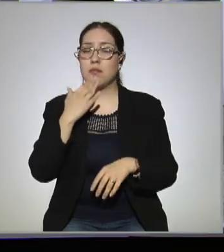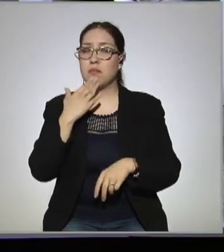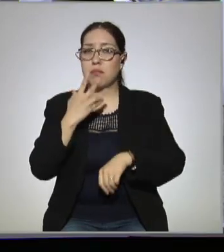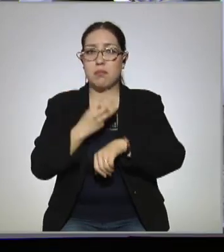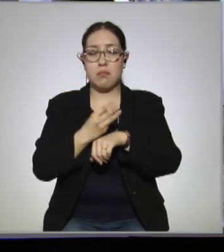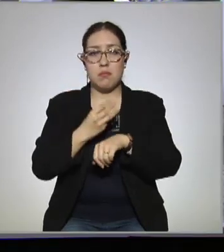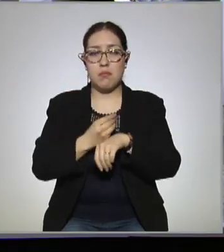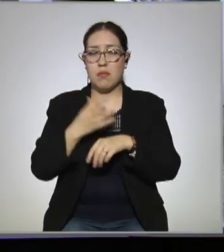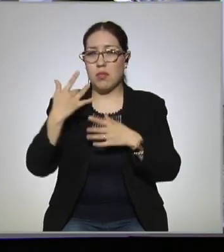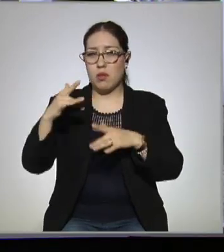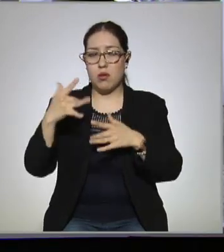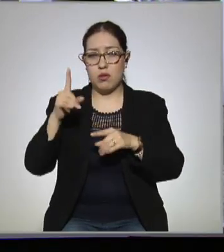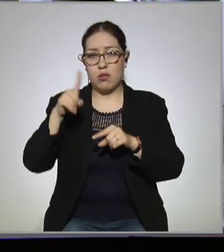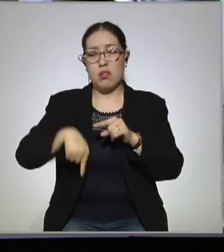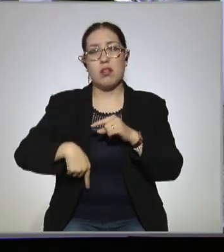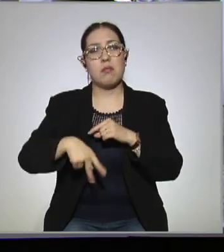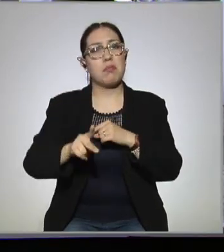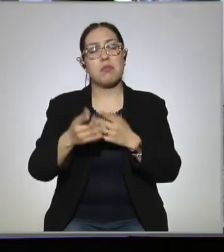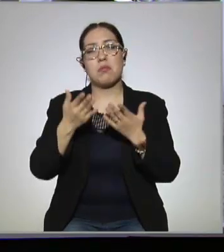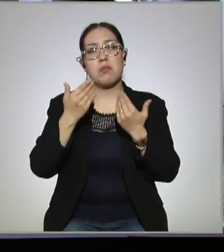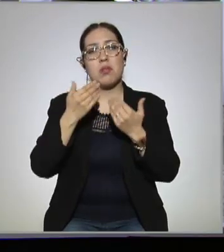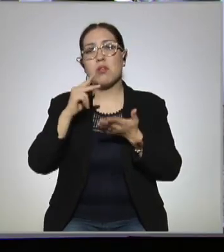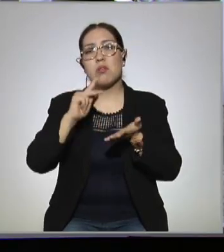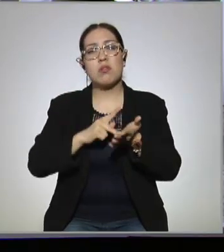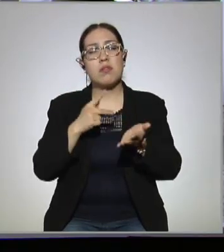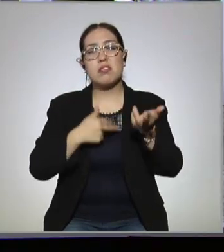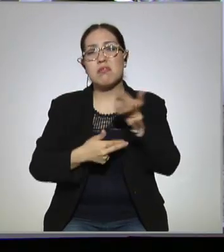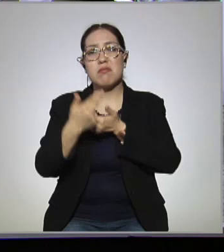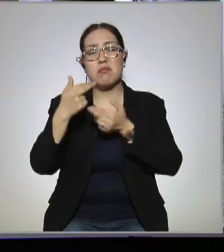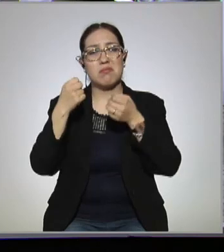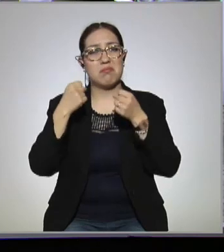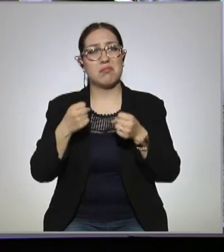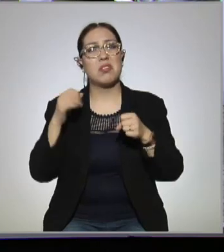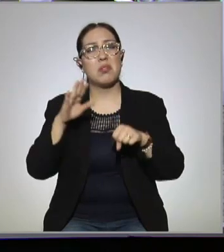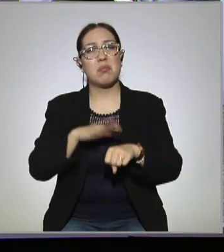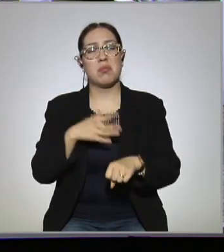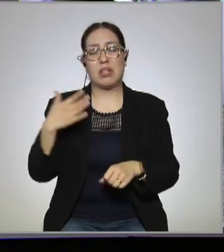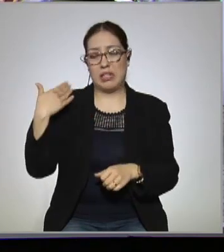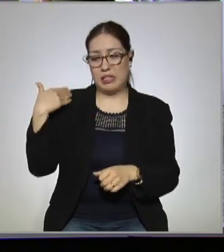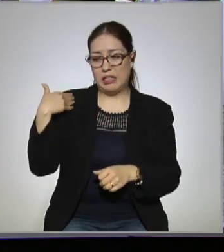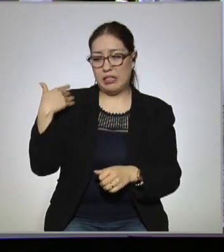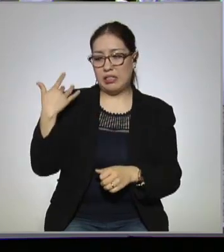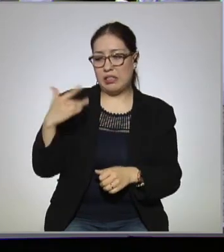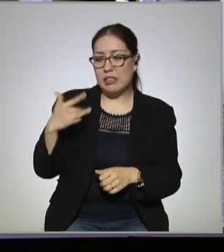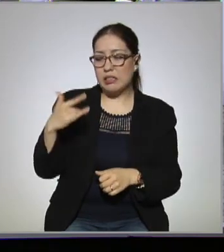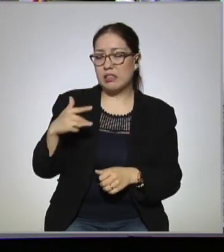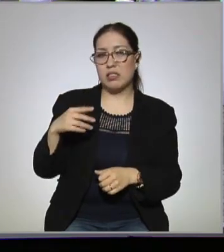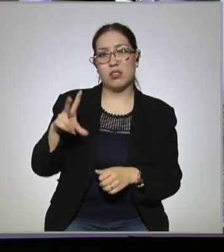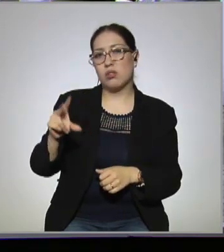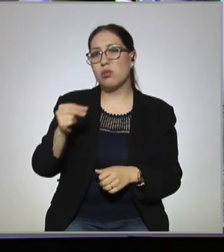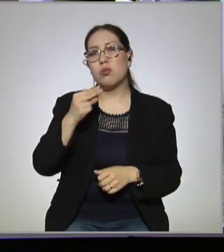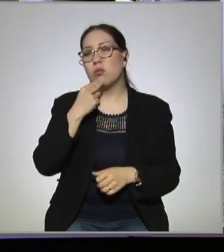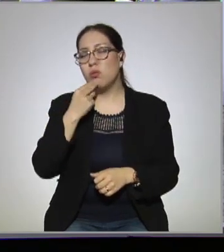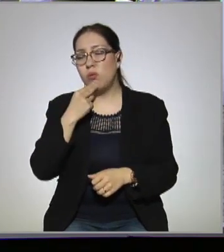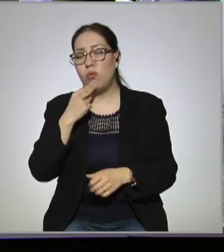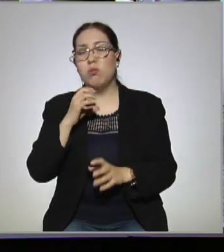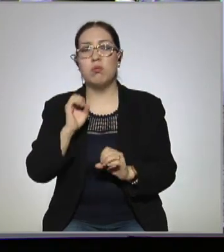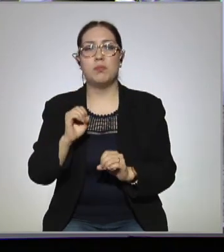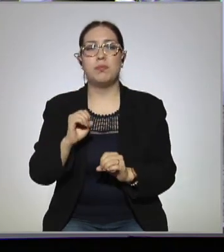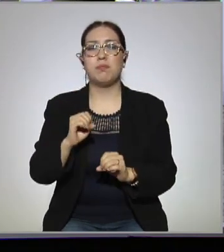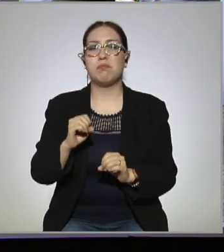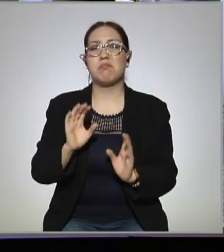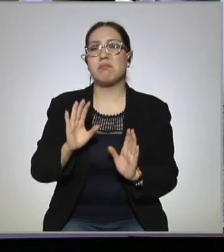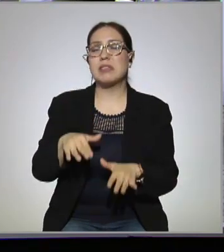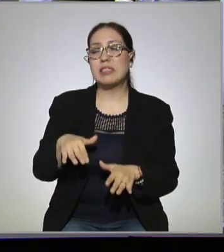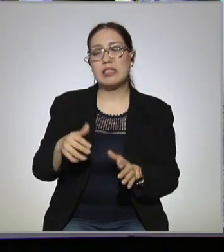del dolor, pero la seguridad no regresa porque como ya siento que esta articulación está mal, tiendo a no utilizarla o a pues